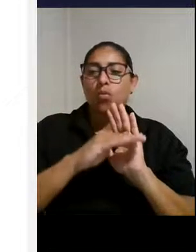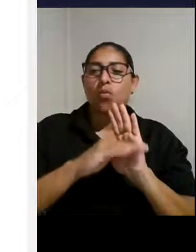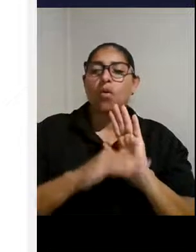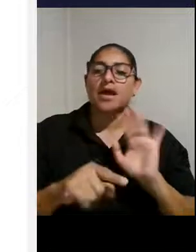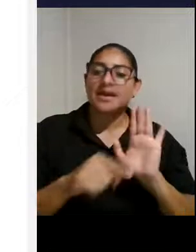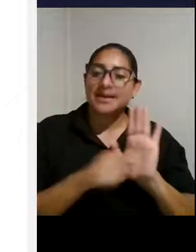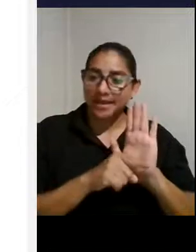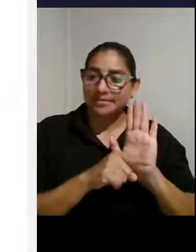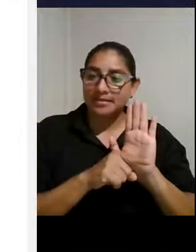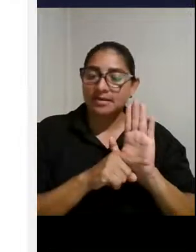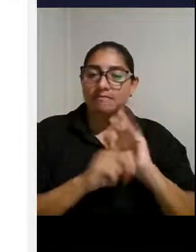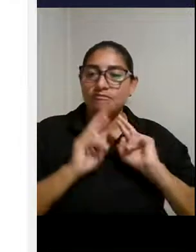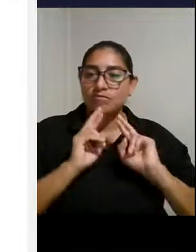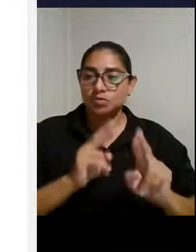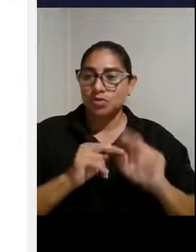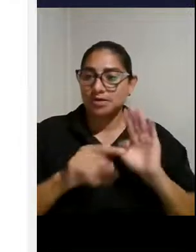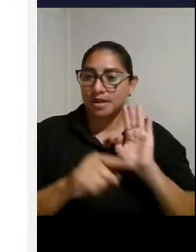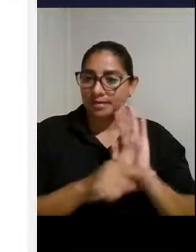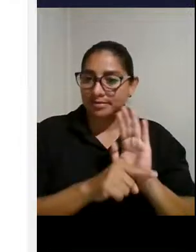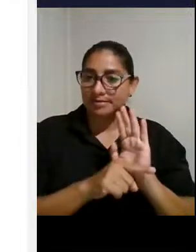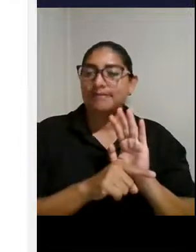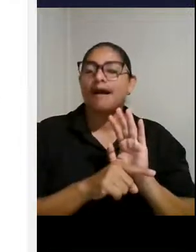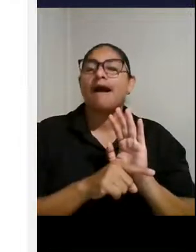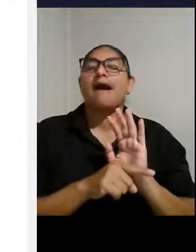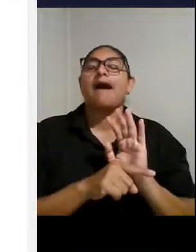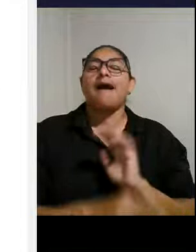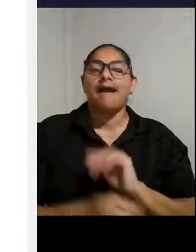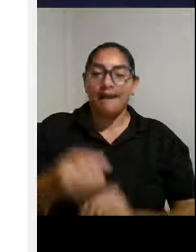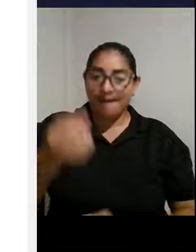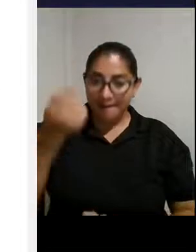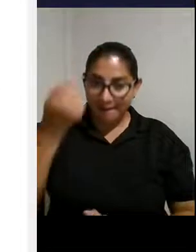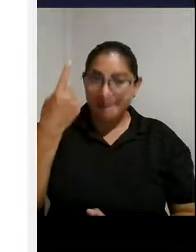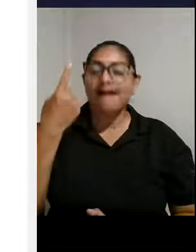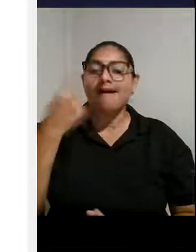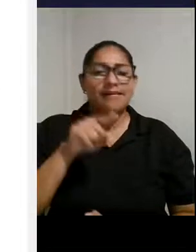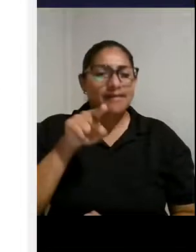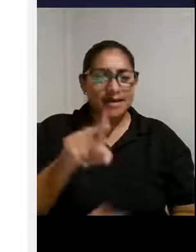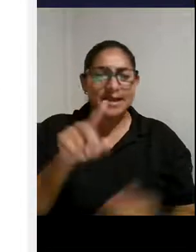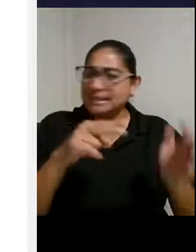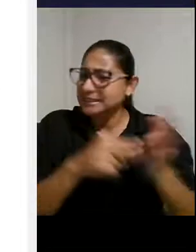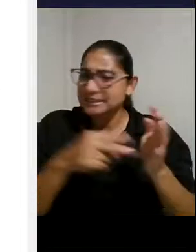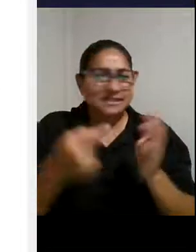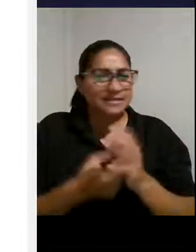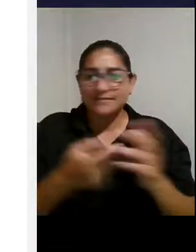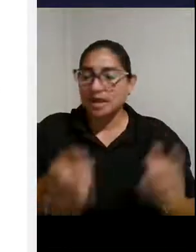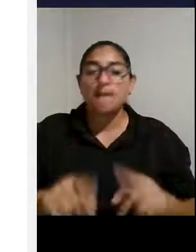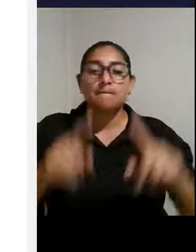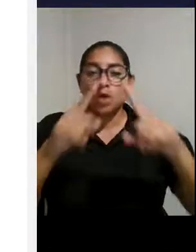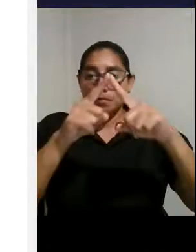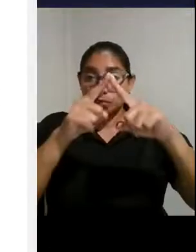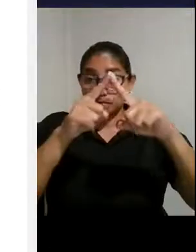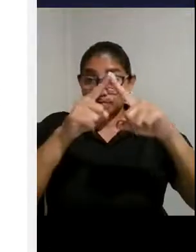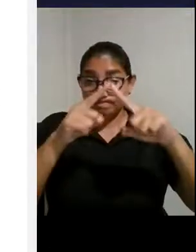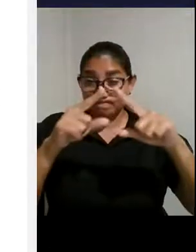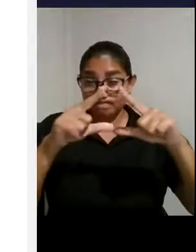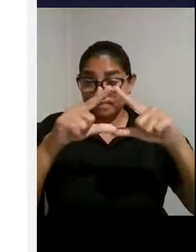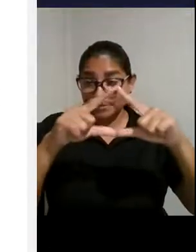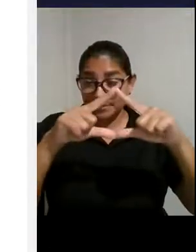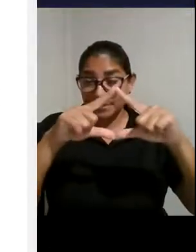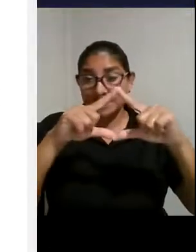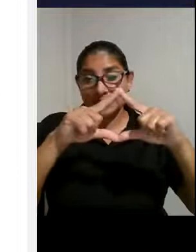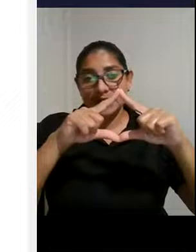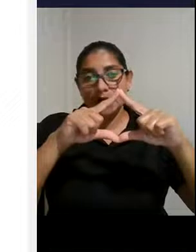negativa. Vamos a entender esta notación de este triángulo que está acá como